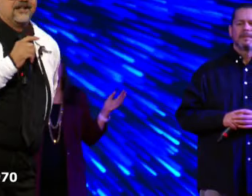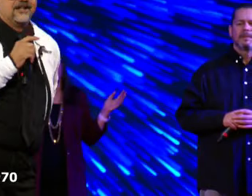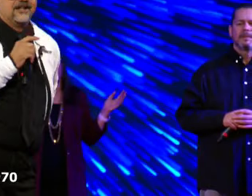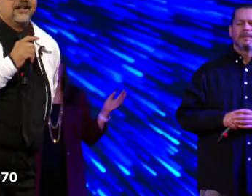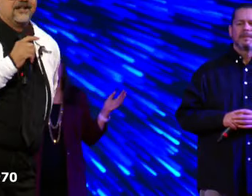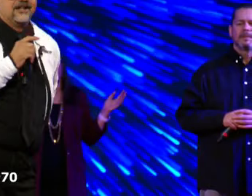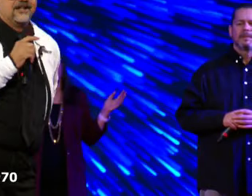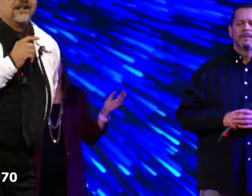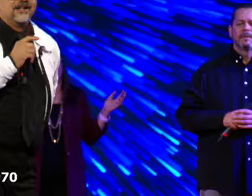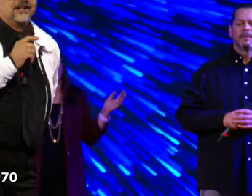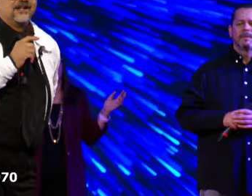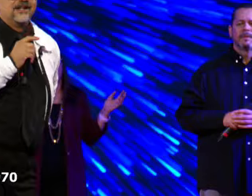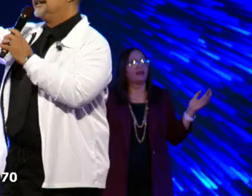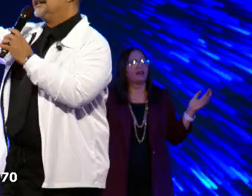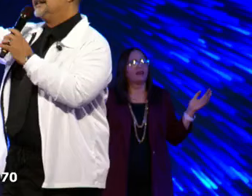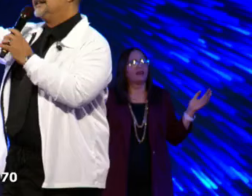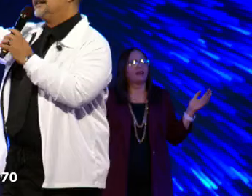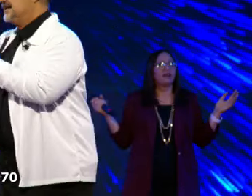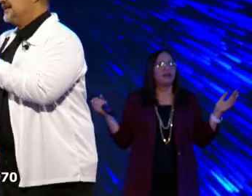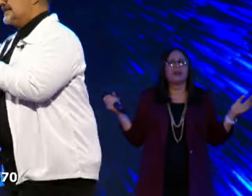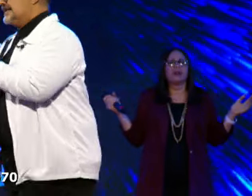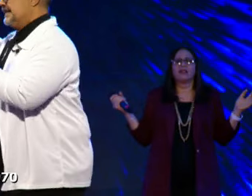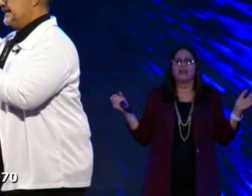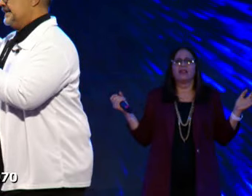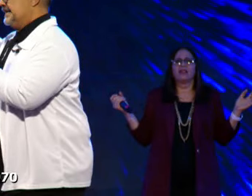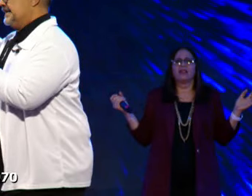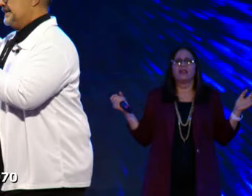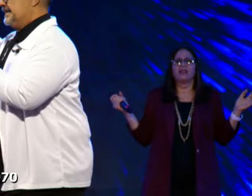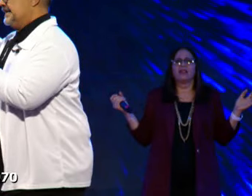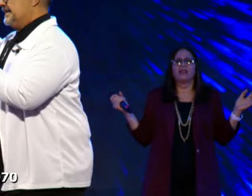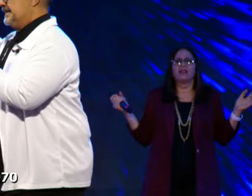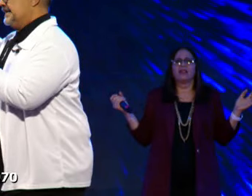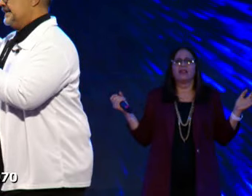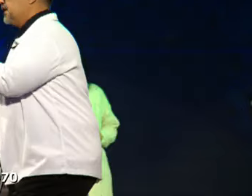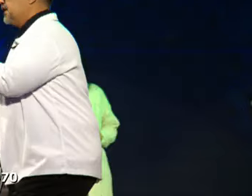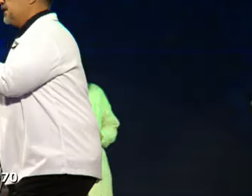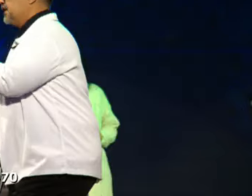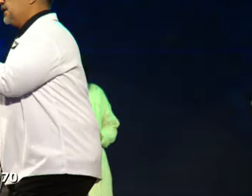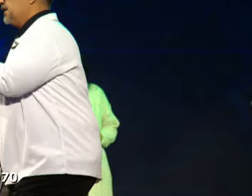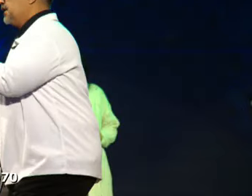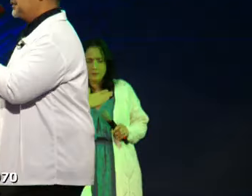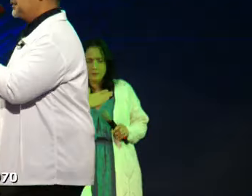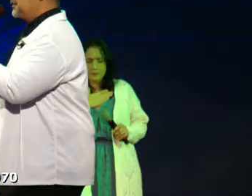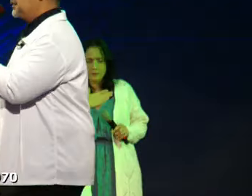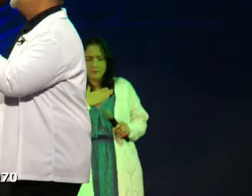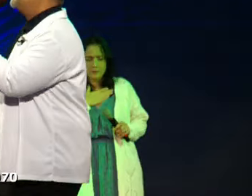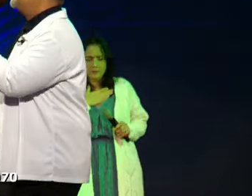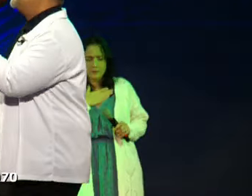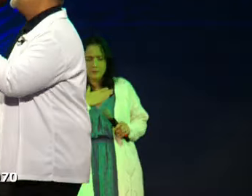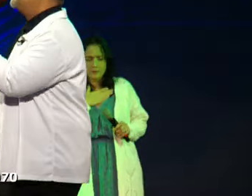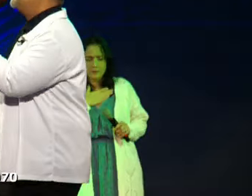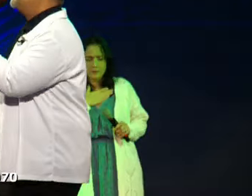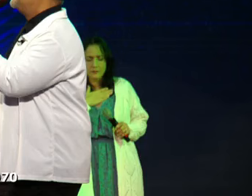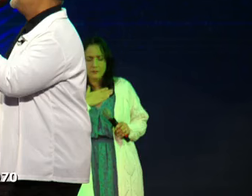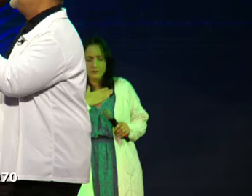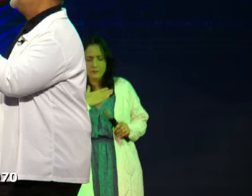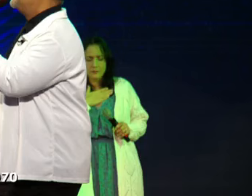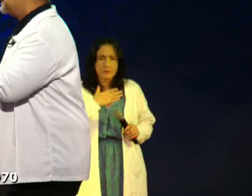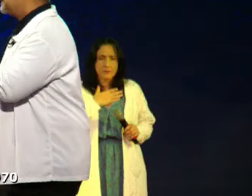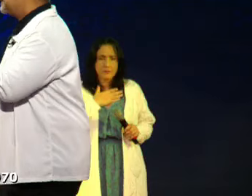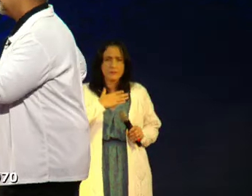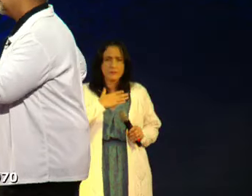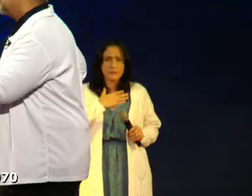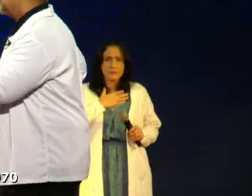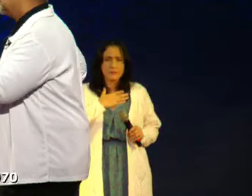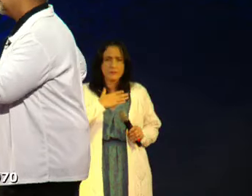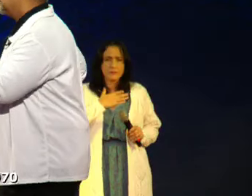yo cantaré de la bondad de Dios. Dígale conmigo.